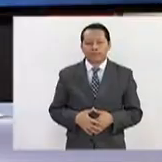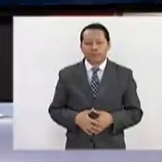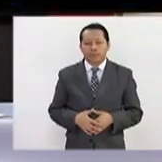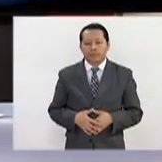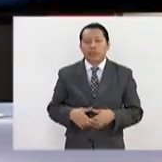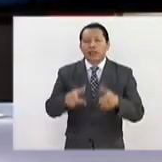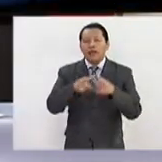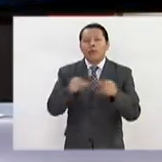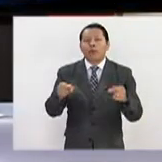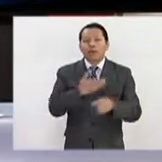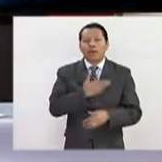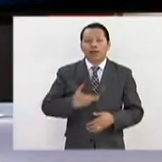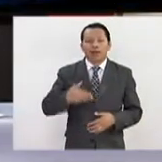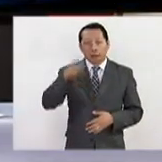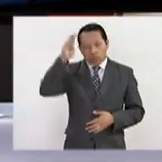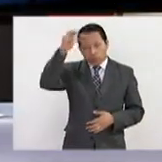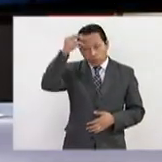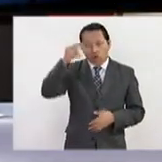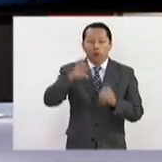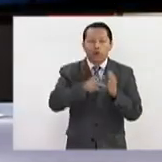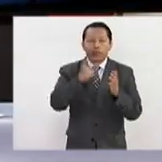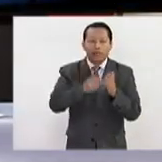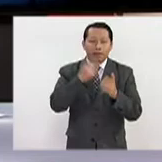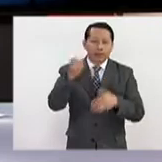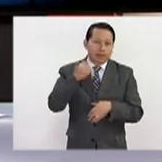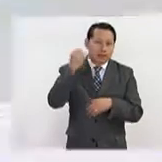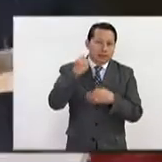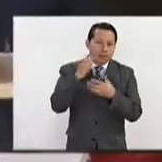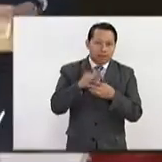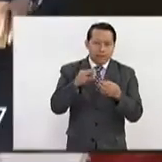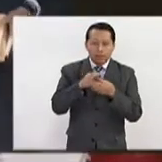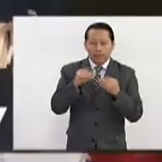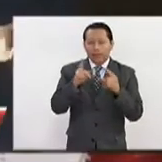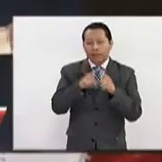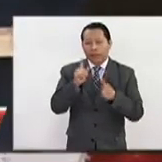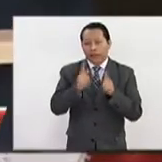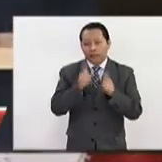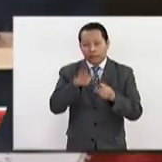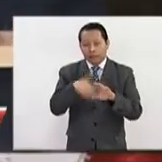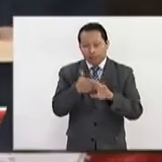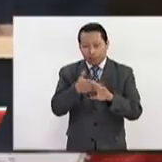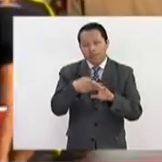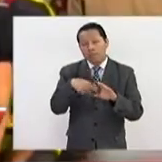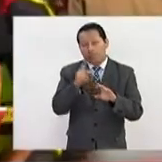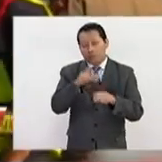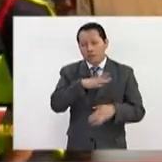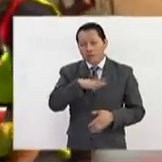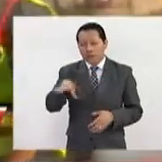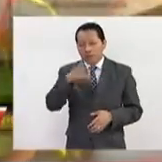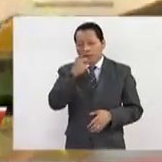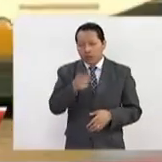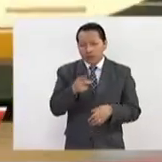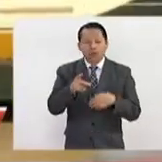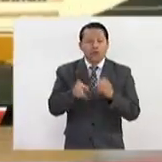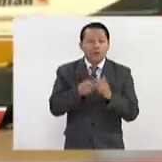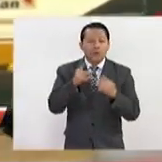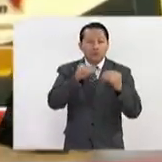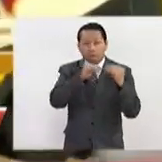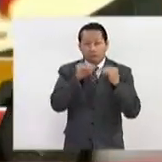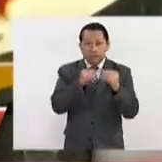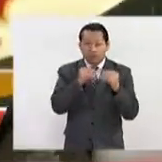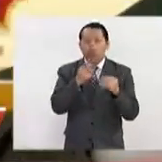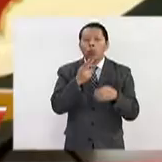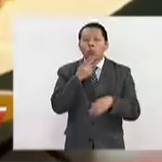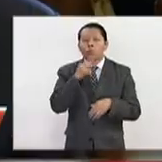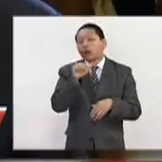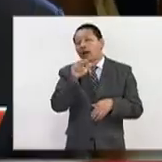Desde Japón, el presidente Donald Trump volvió a hablar sobre el ataque a la iglesia en Texas, pero rechazó la necesidad de abrir el debate sobre el control de